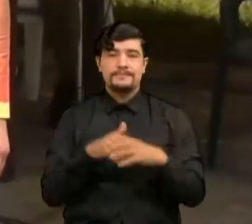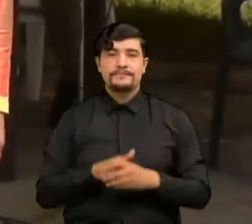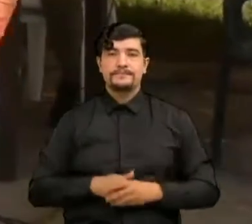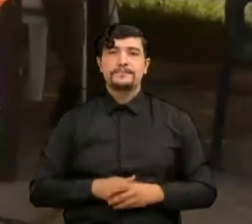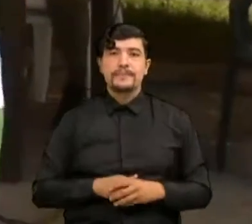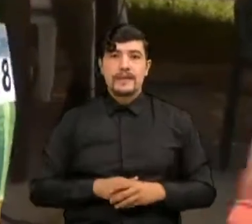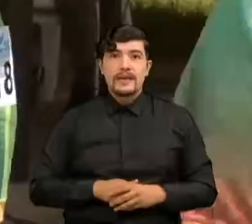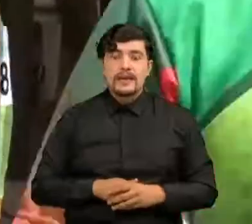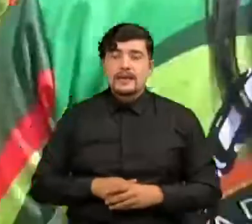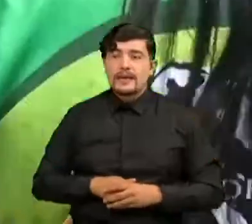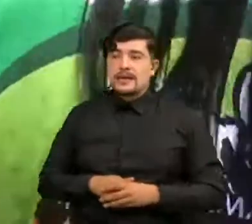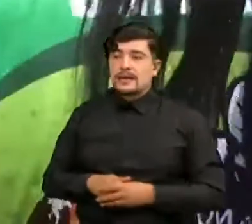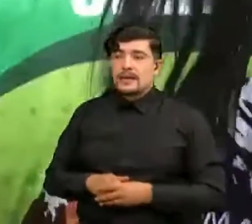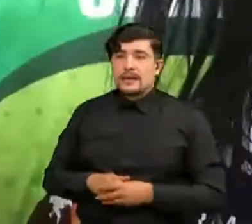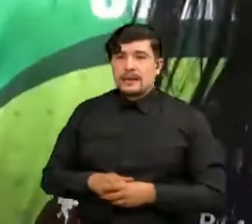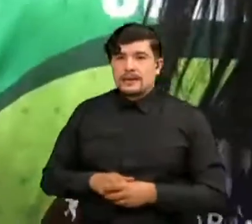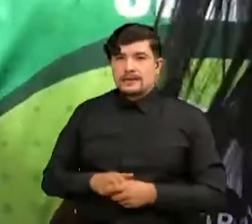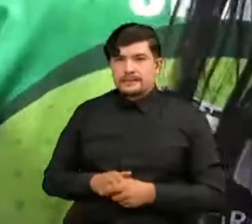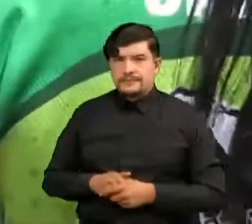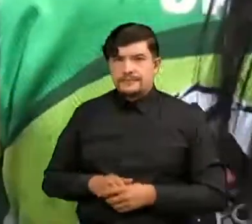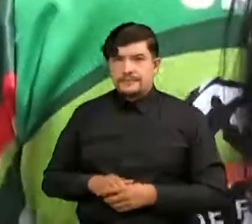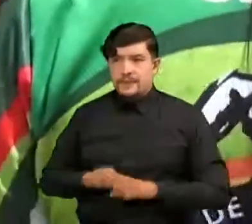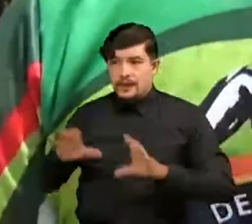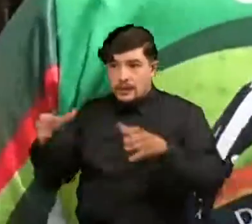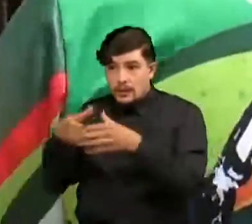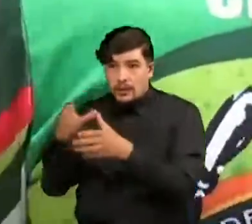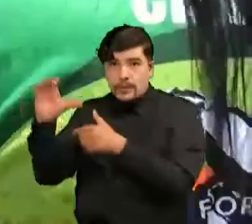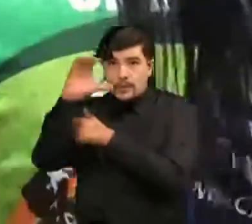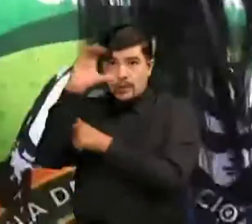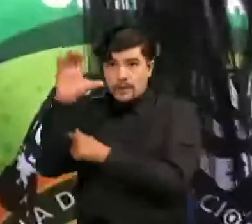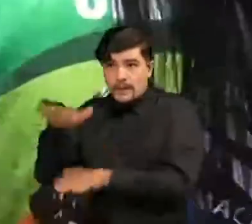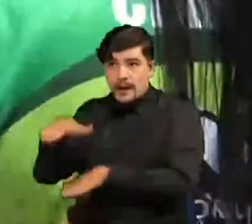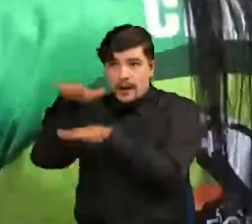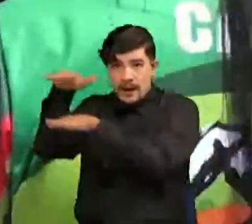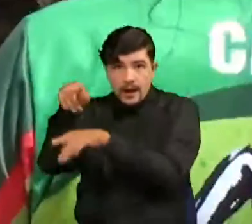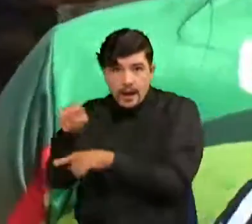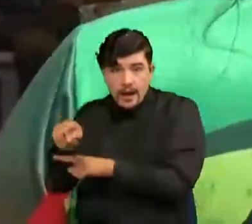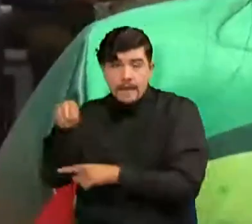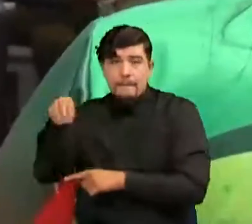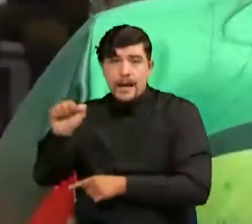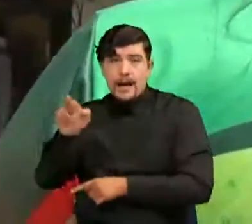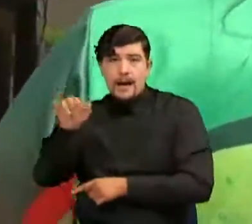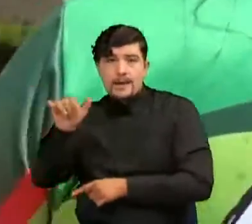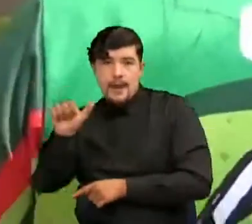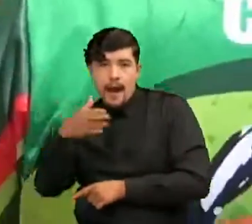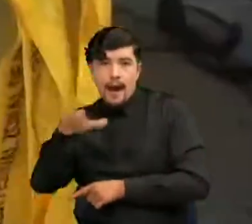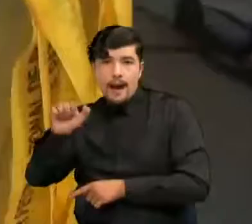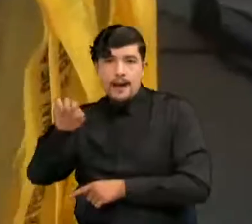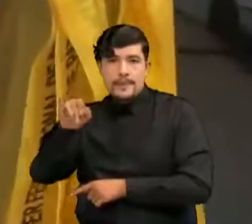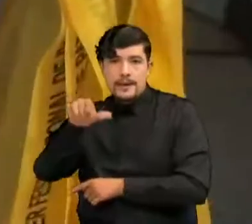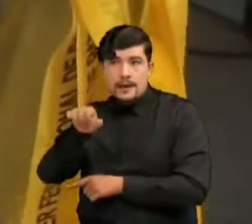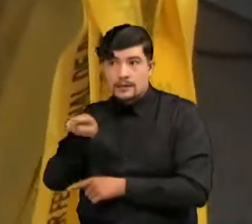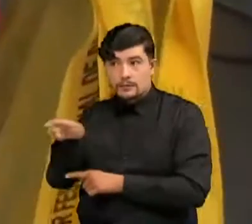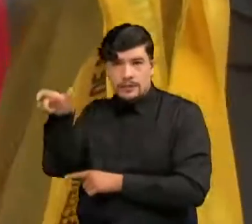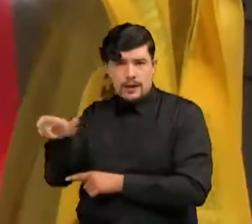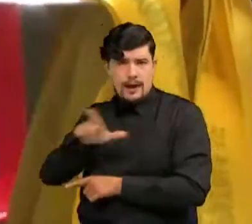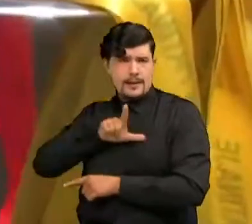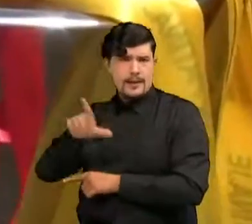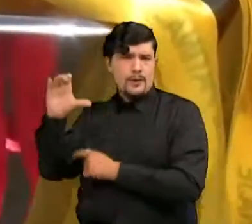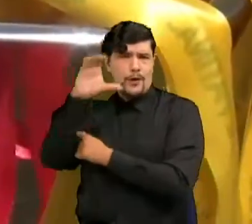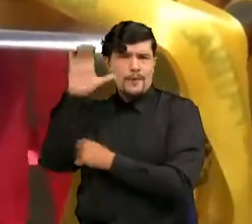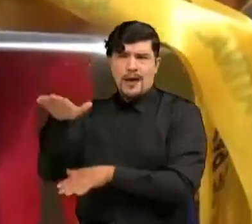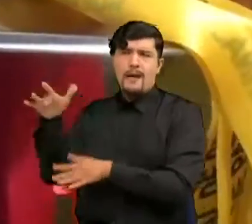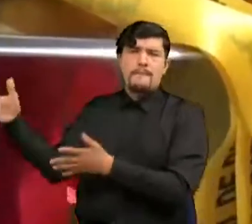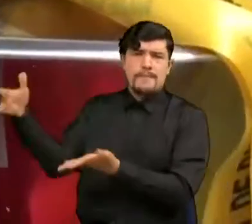participación y el acompañamiento también de la Selección Colombia de Patinaje de María Camila Vargas, la cual nos honró